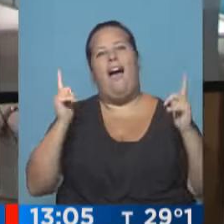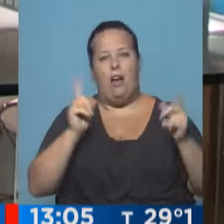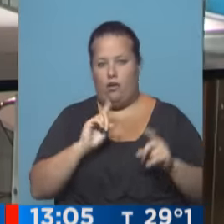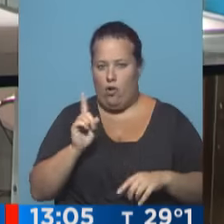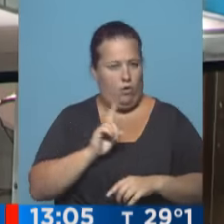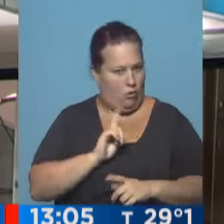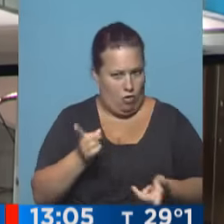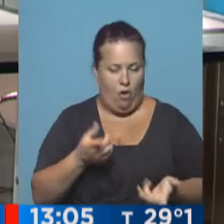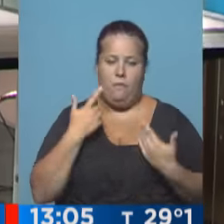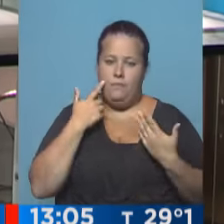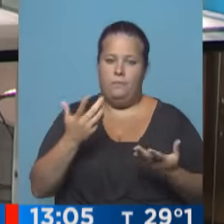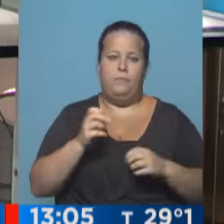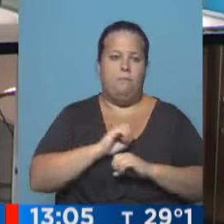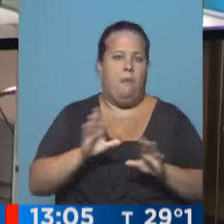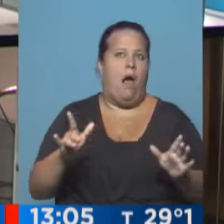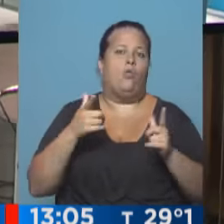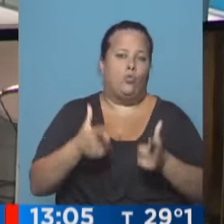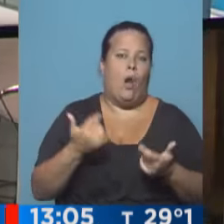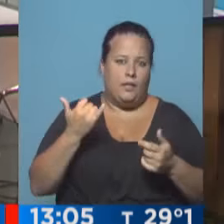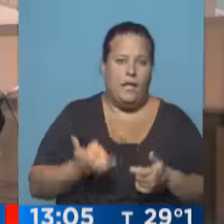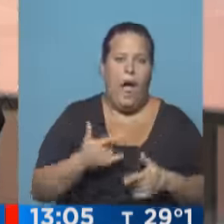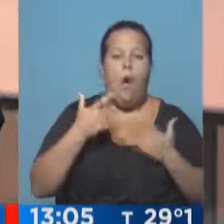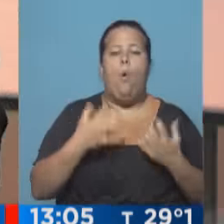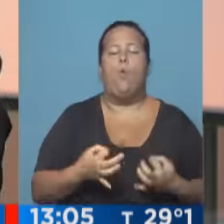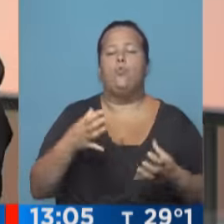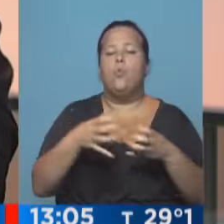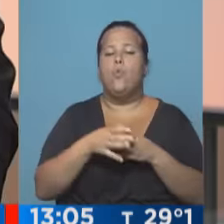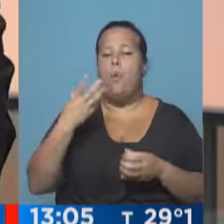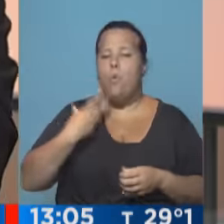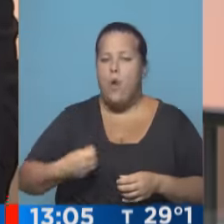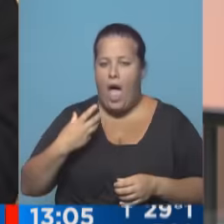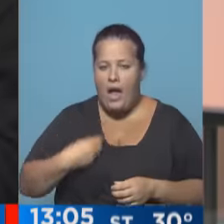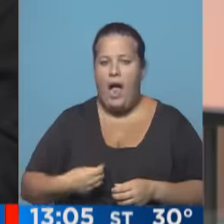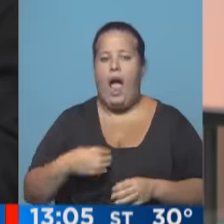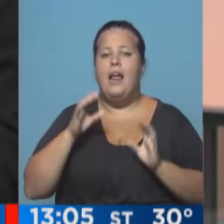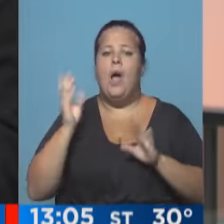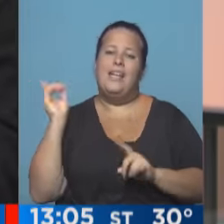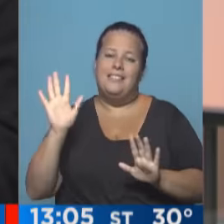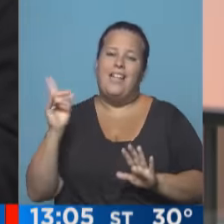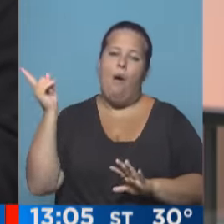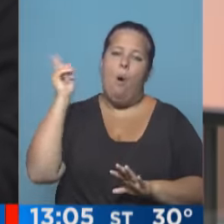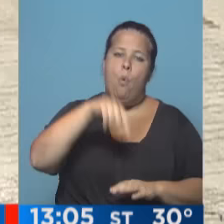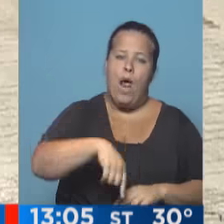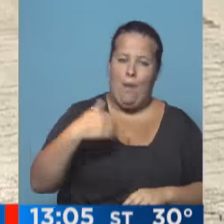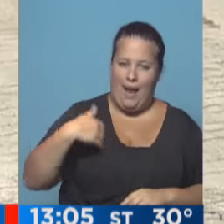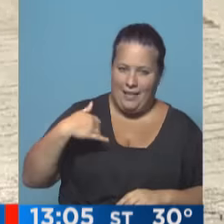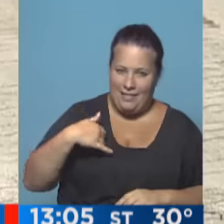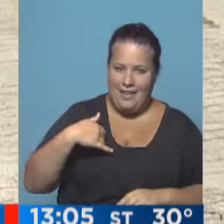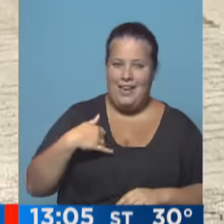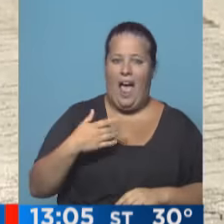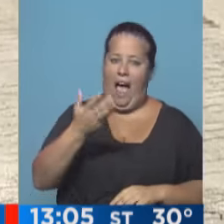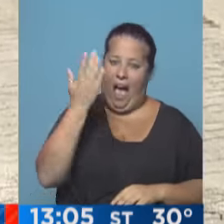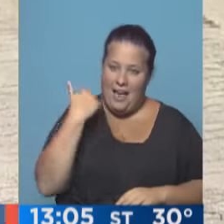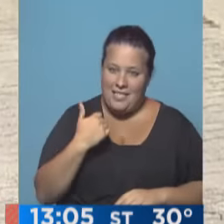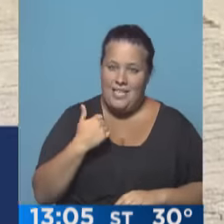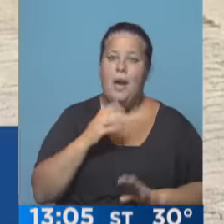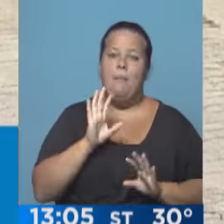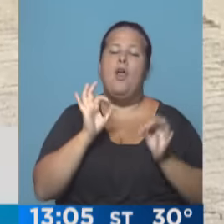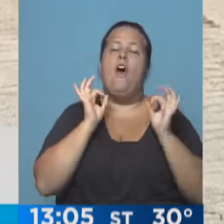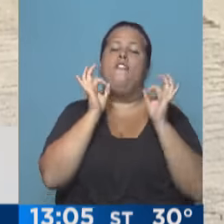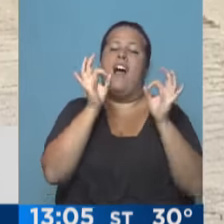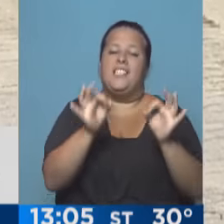por diversión, la famosa desgracia con suerte. Fue lo que le pasó al plantel de Huracán, quien estaba regresando justamente al país en el día de ayer, pero antes de